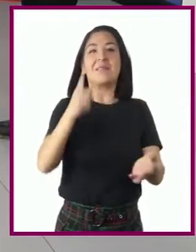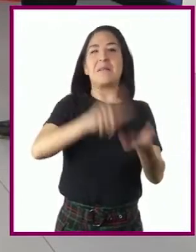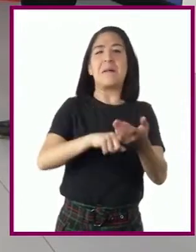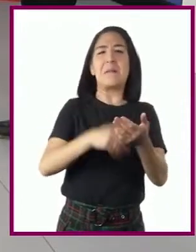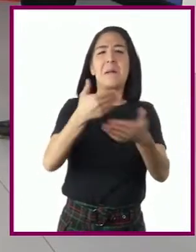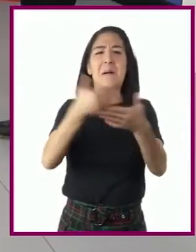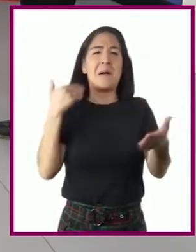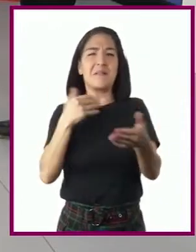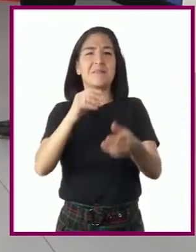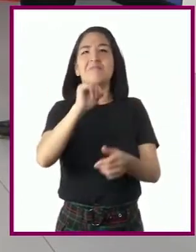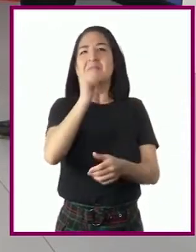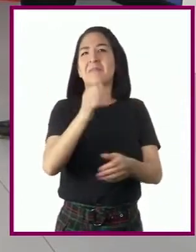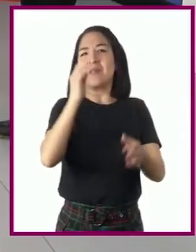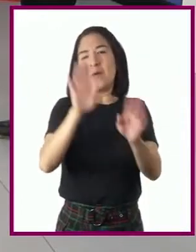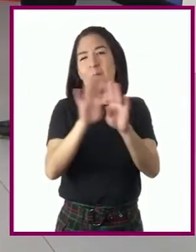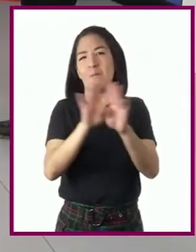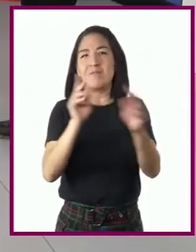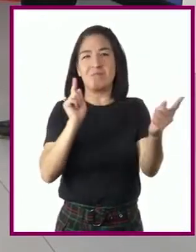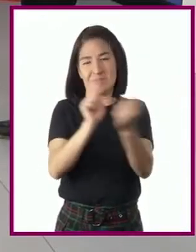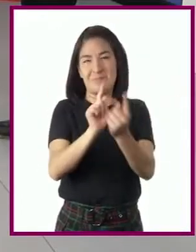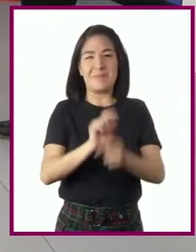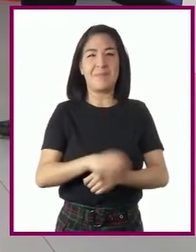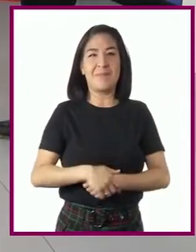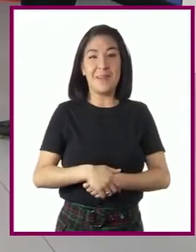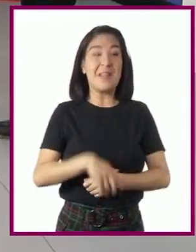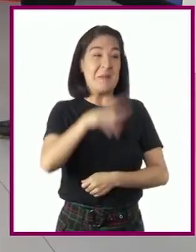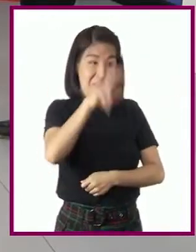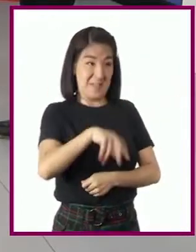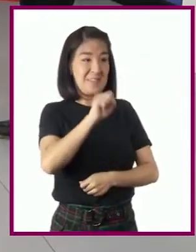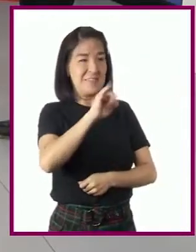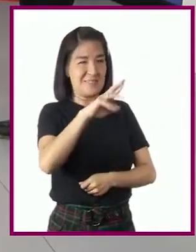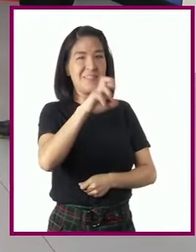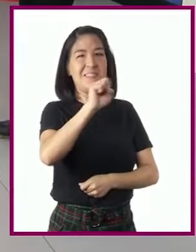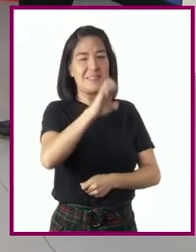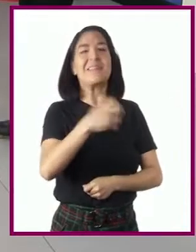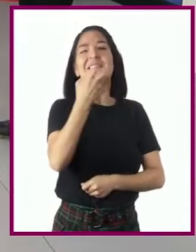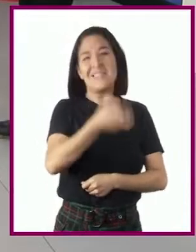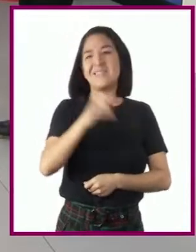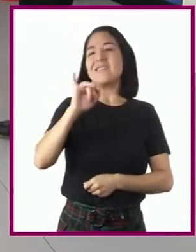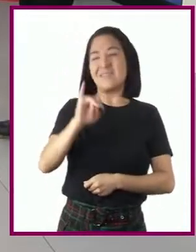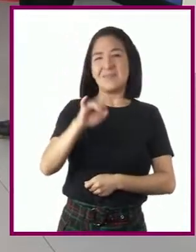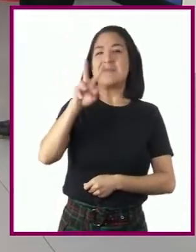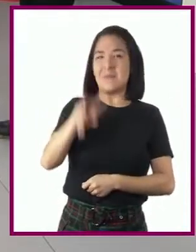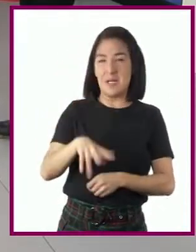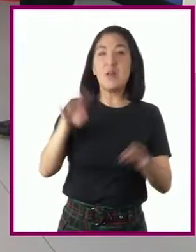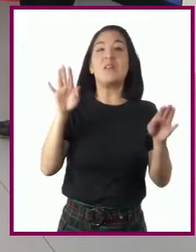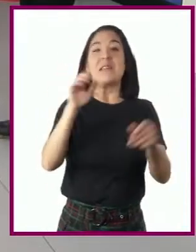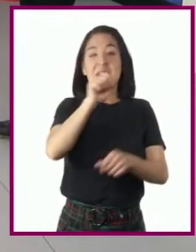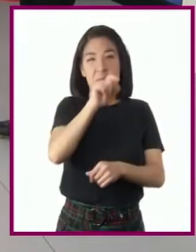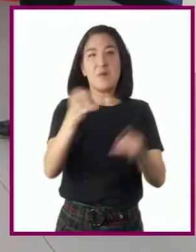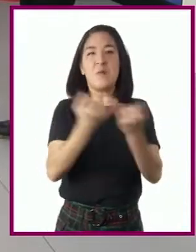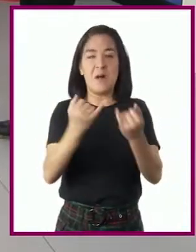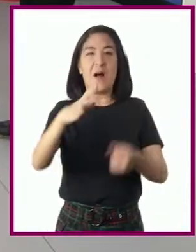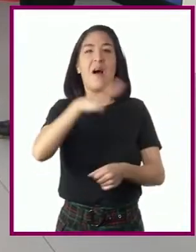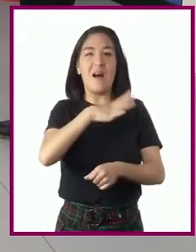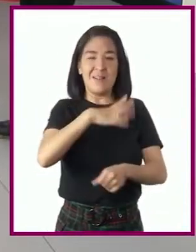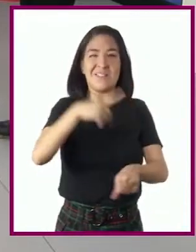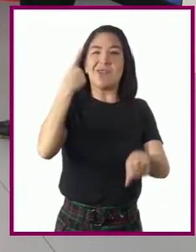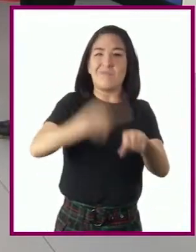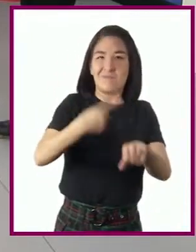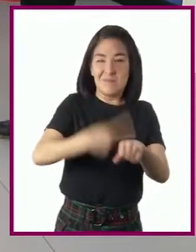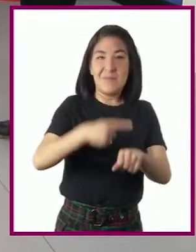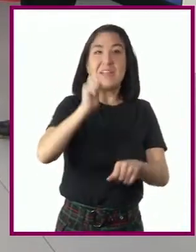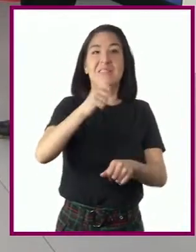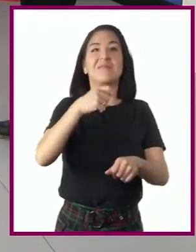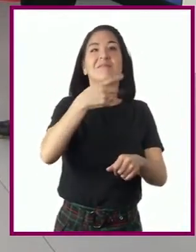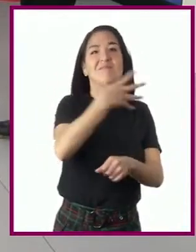¿Cierto, Circe? Así es. Y también es posible que haya habido casos de enfermedad por COVID-19 en la